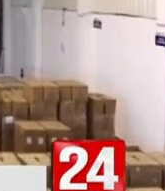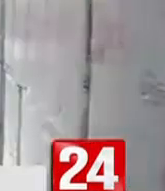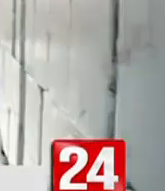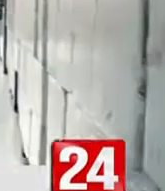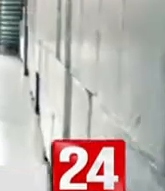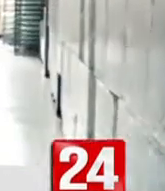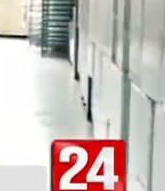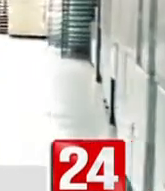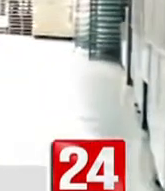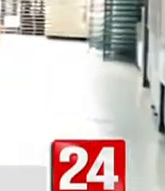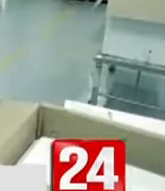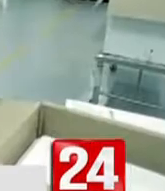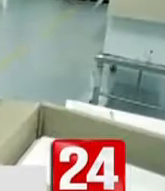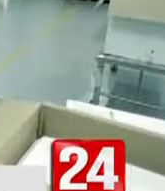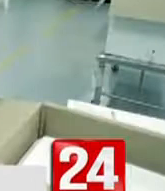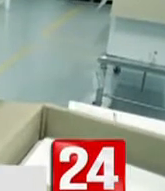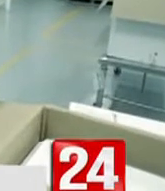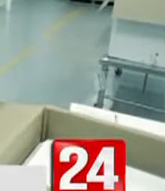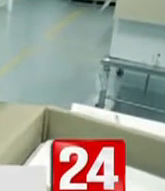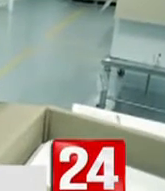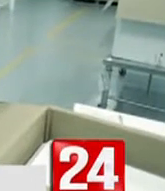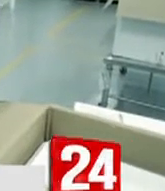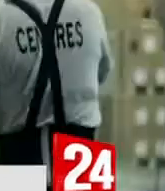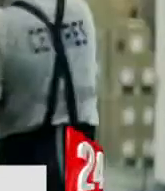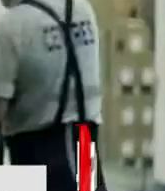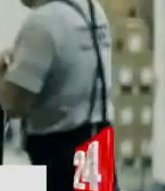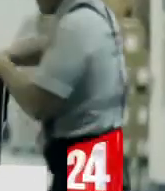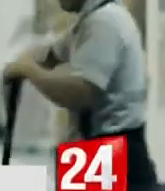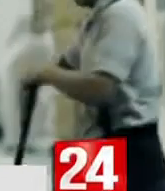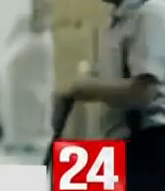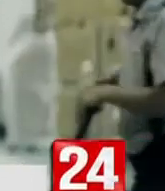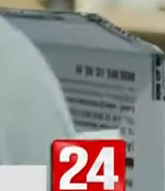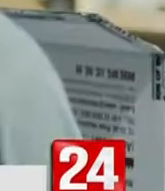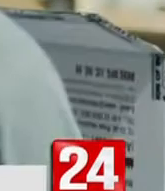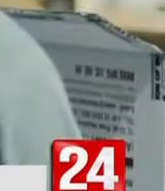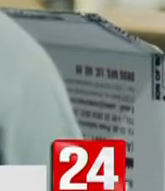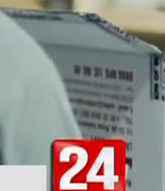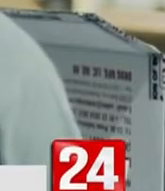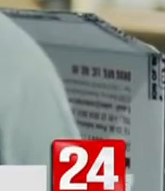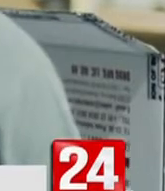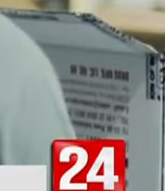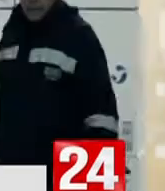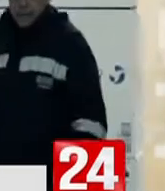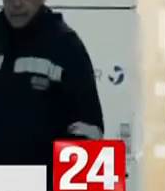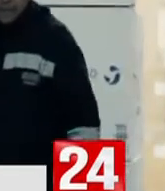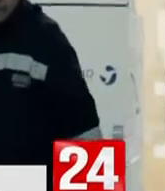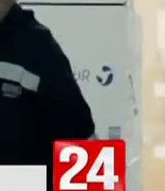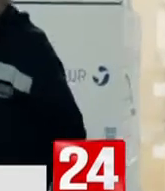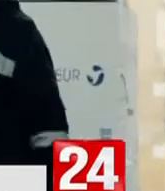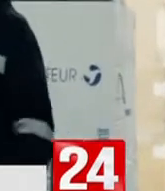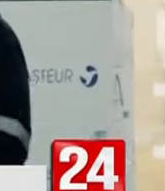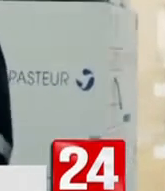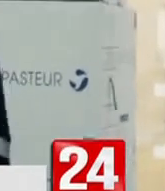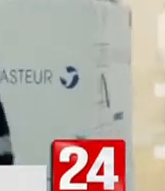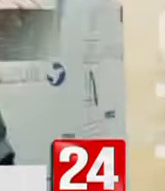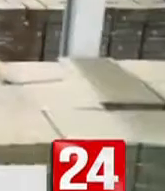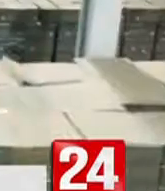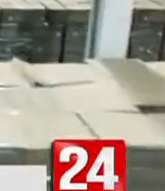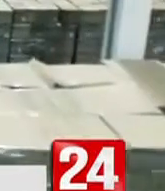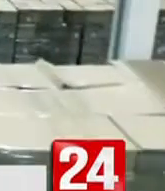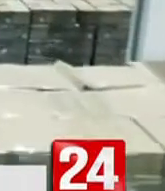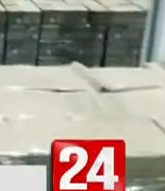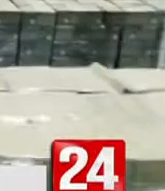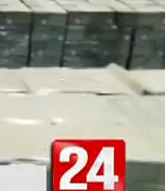primer lote de 300.000 vacunas llegará el domingo por la noche y será distribuido a los almacenes de Senares y de las